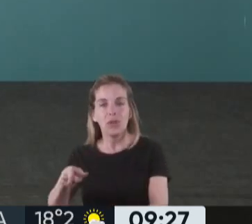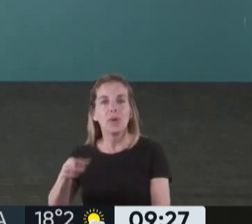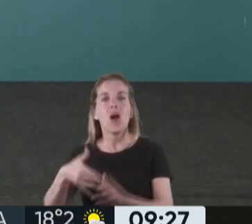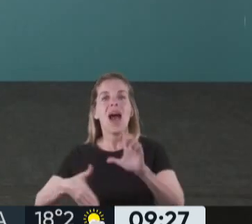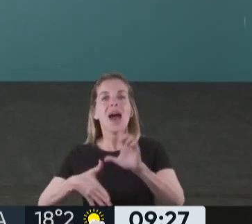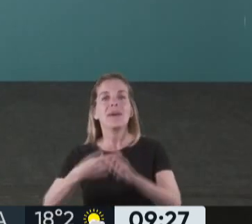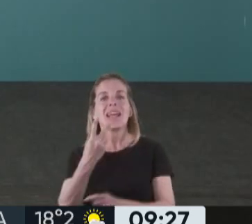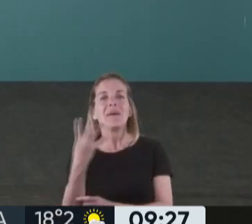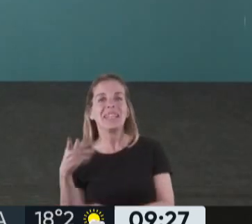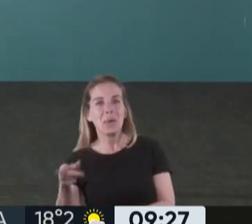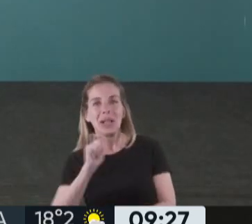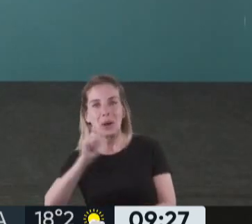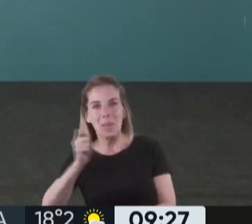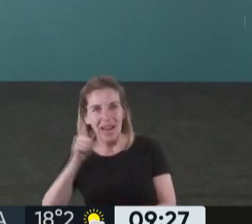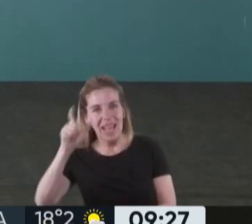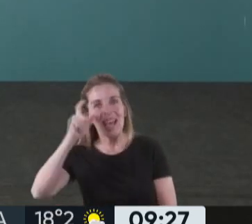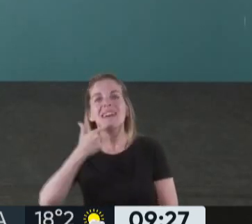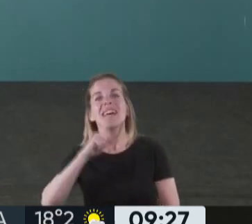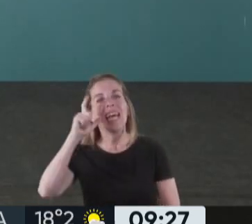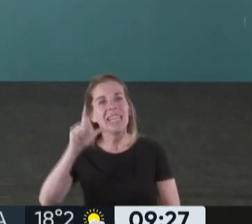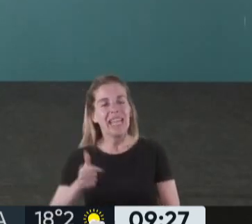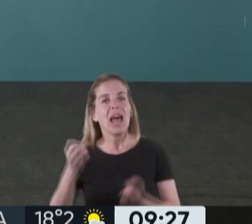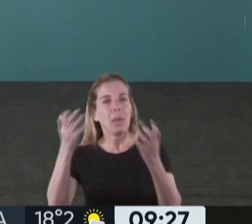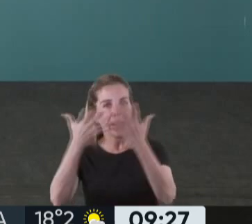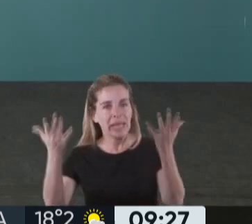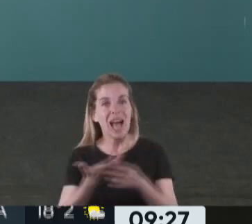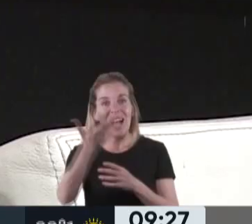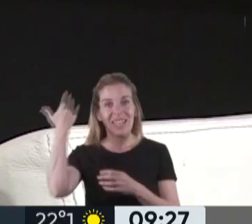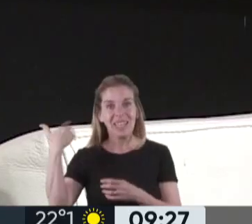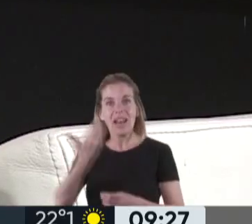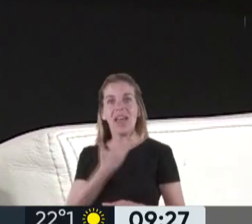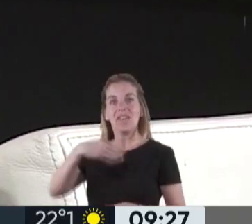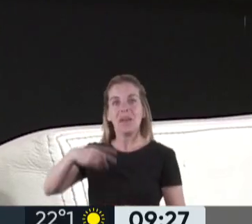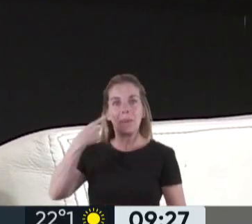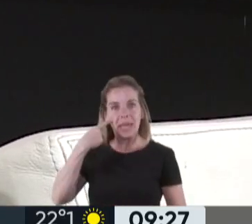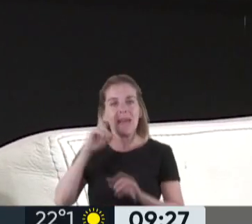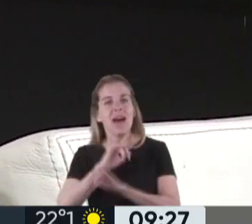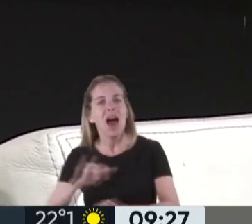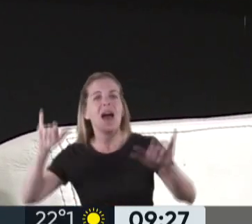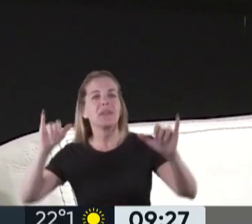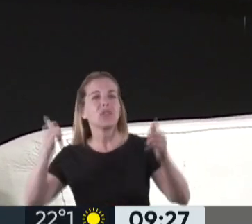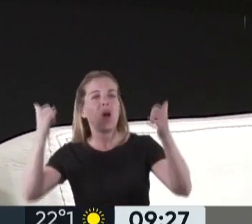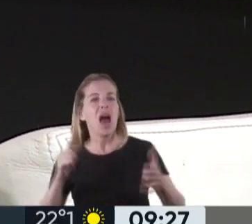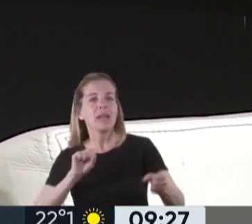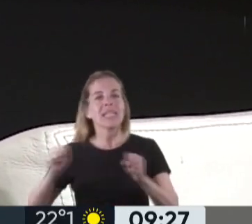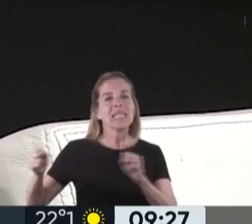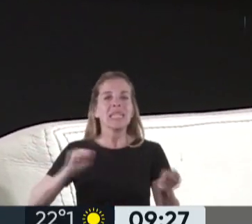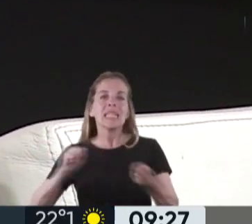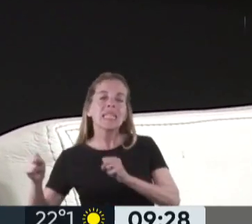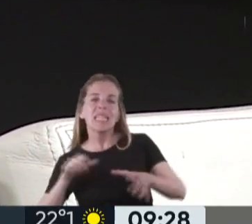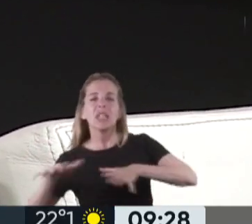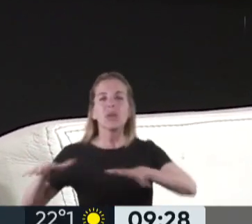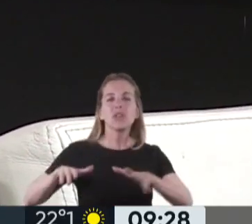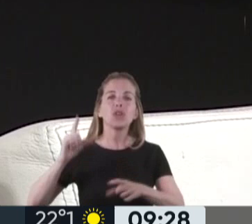24. Sí, buenos días, ministra. Ayer el FMI advirtió sobre incertidumbre política y